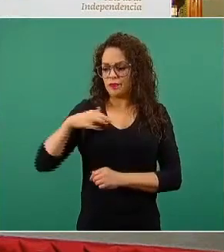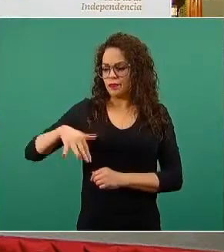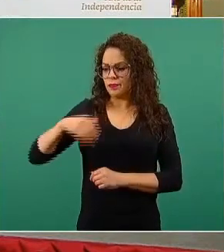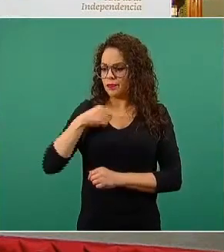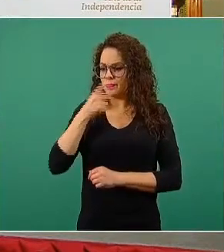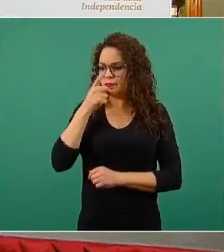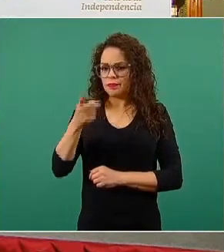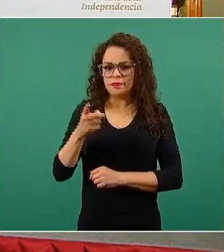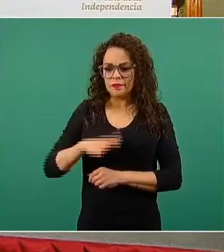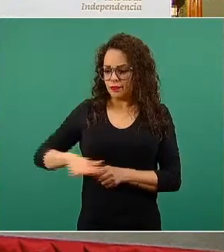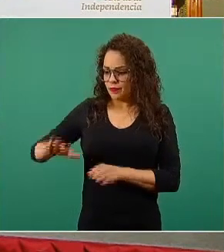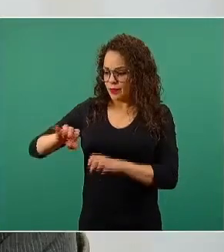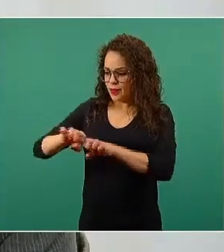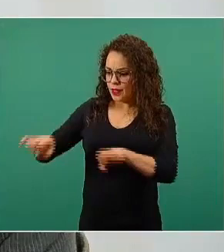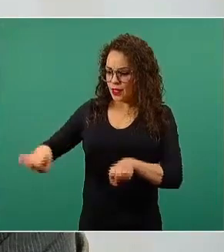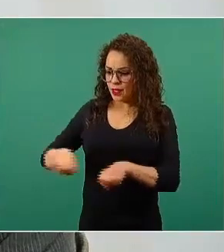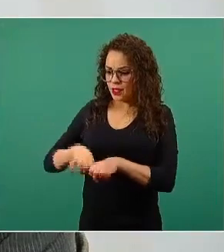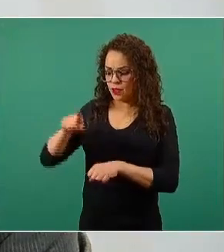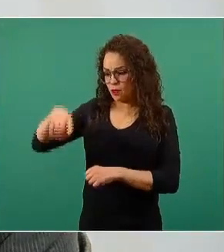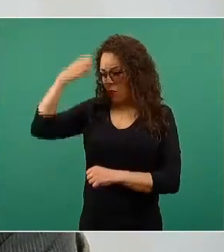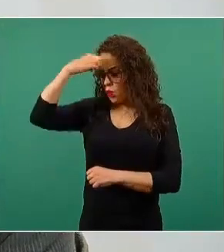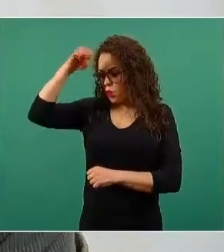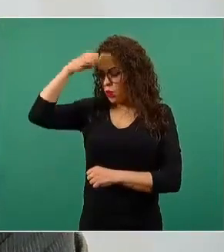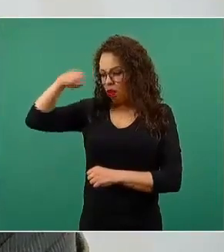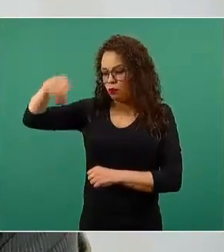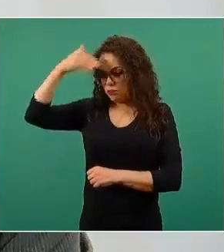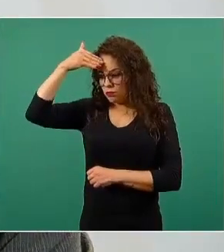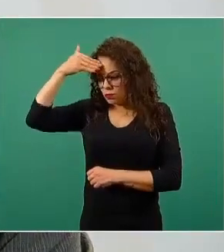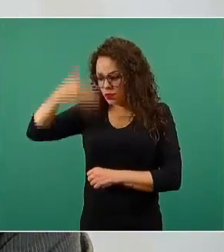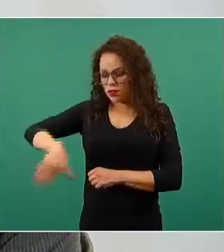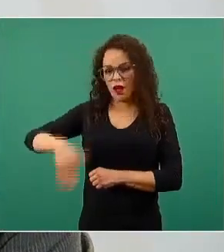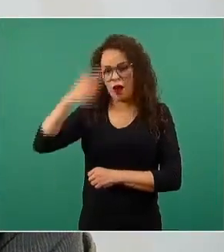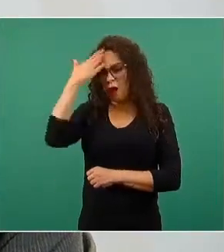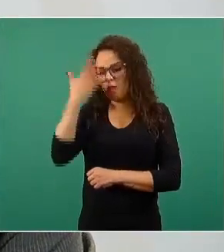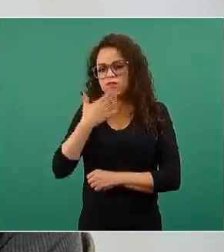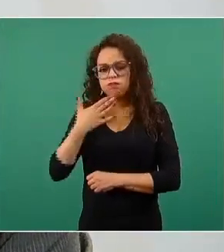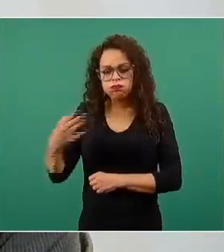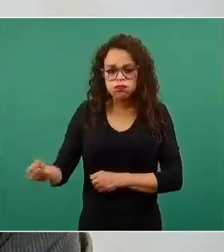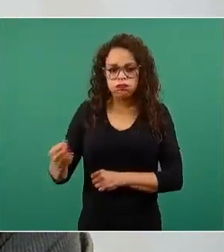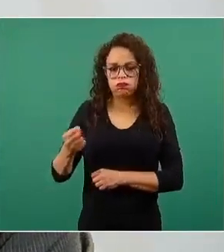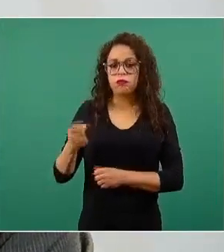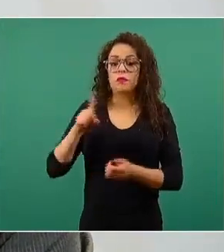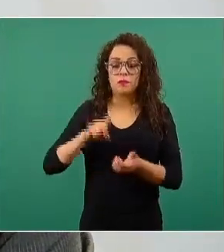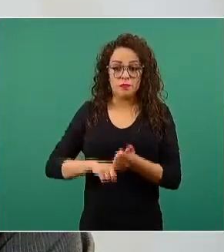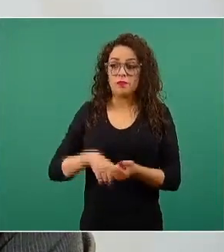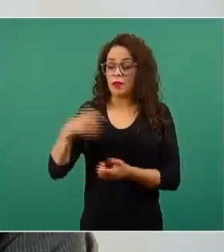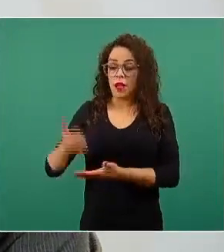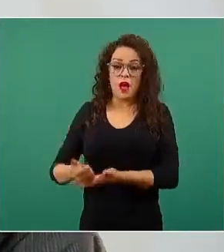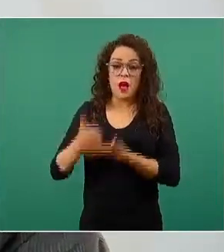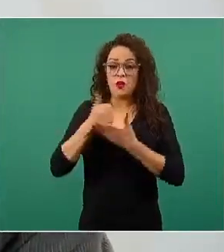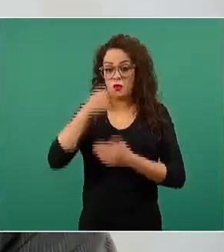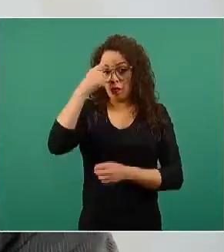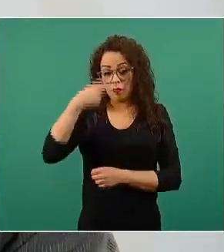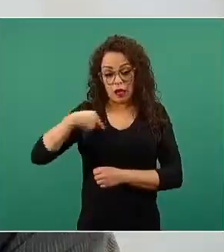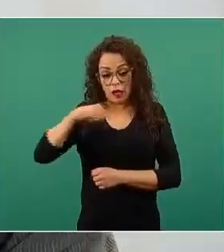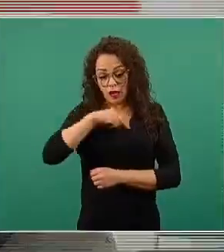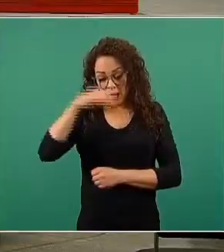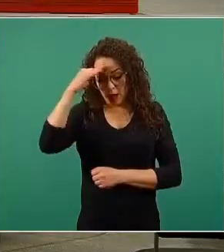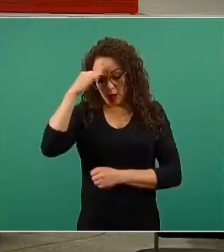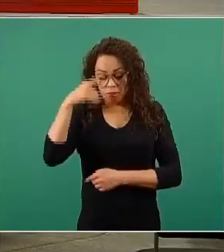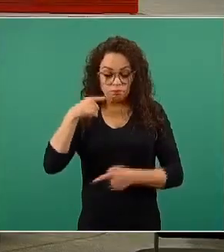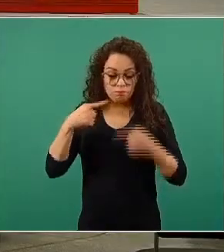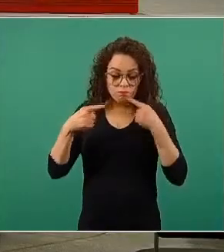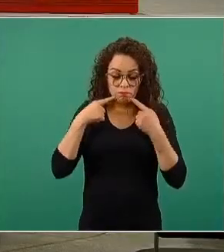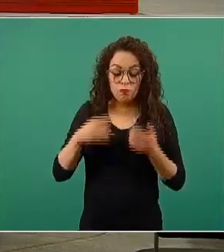al inicio nos han orientado, nos han guiado y nos han permitido también pues tratar de tomar las mejores decisiones. Hemos tenido